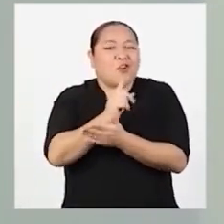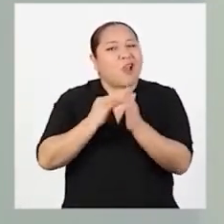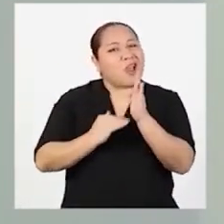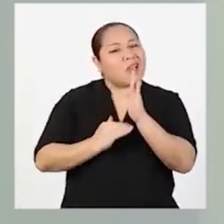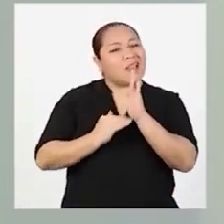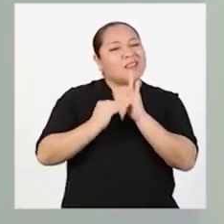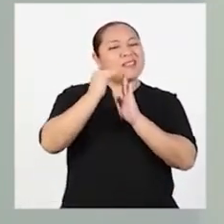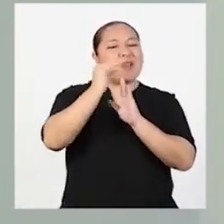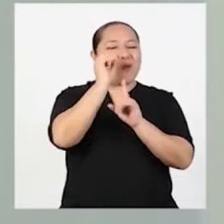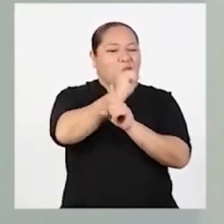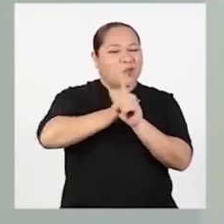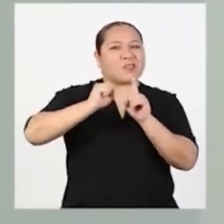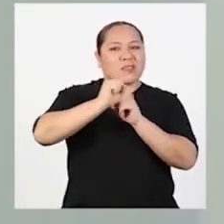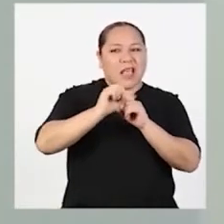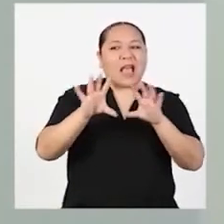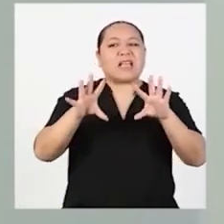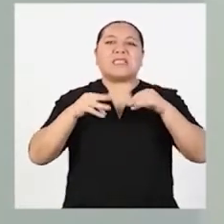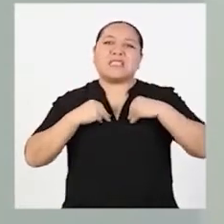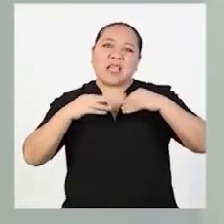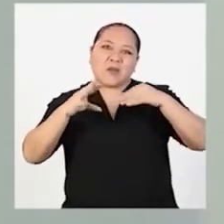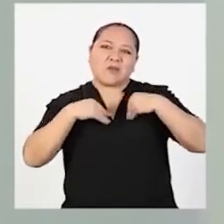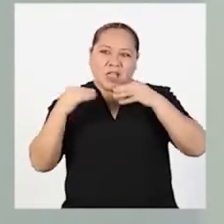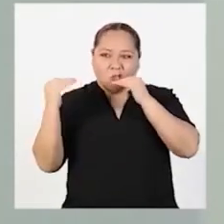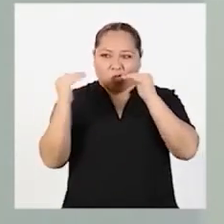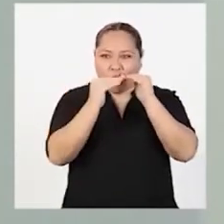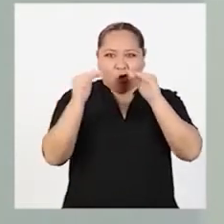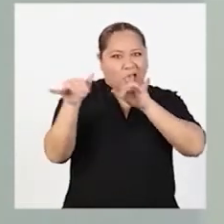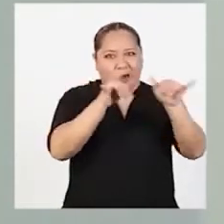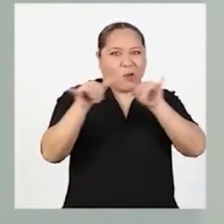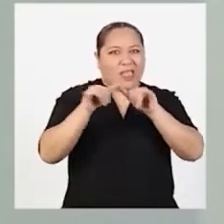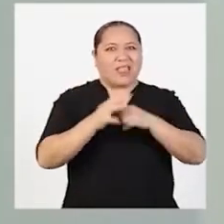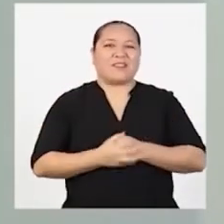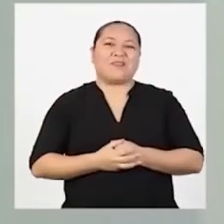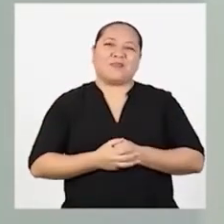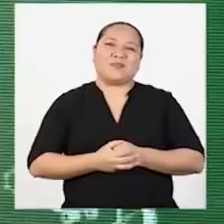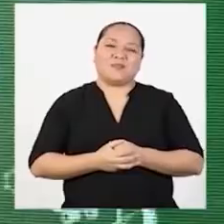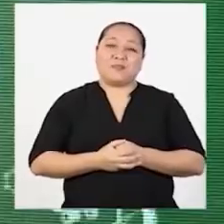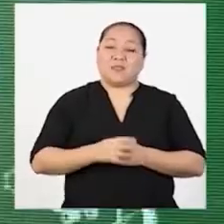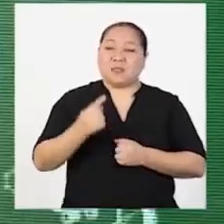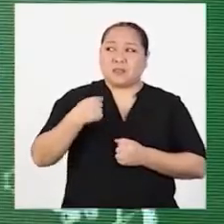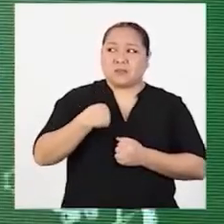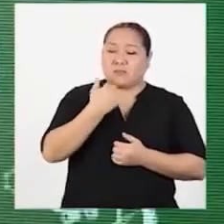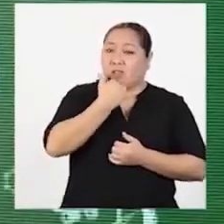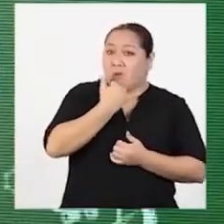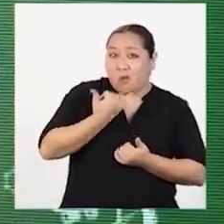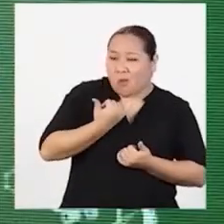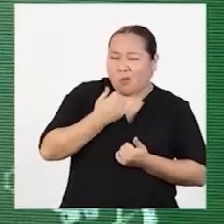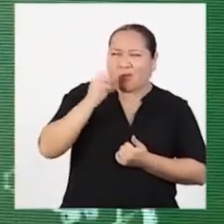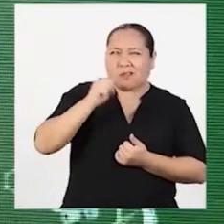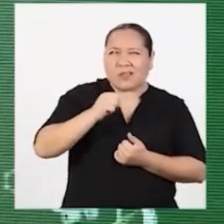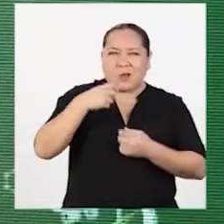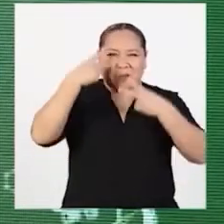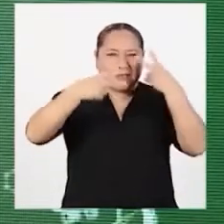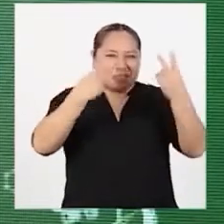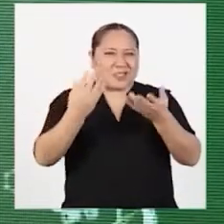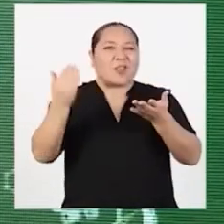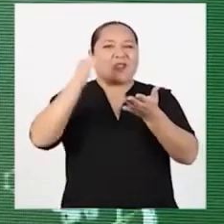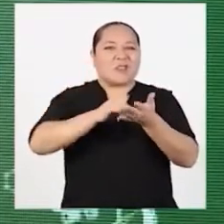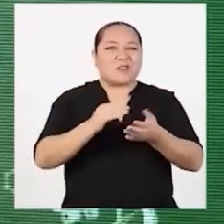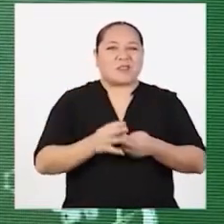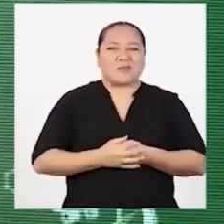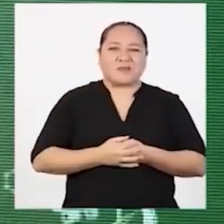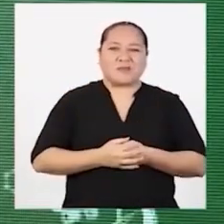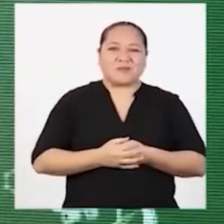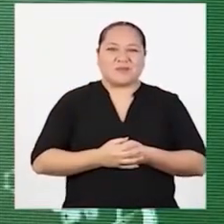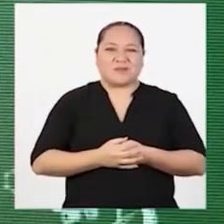seres humanos. Agradecemos todos esos esfuerzos y logros científicos. Exacto, porque no se trata de ese aprendizaje